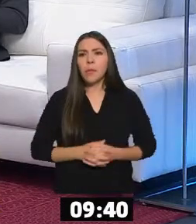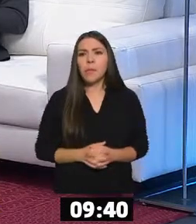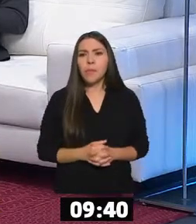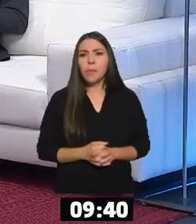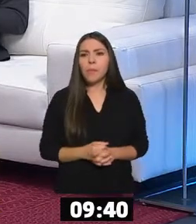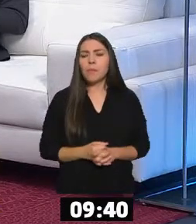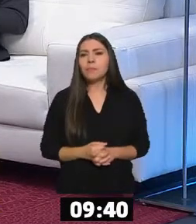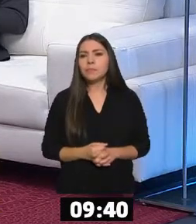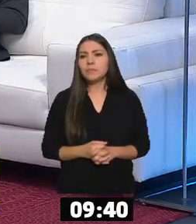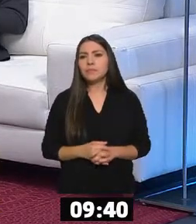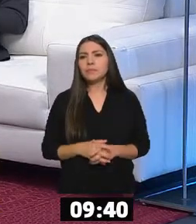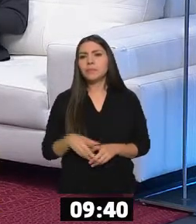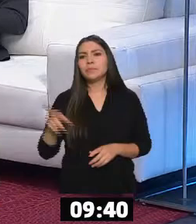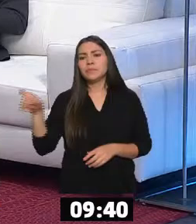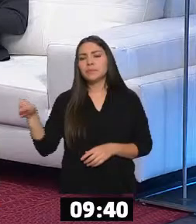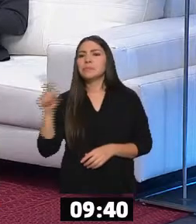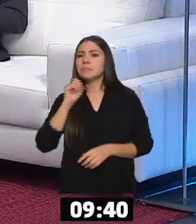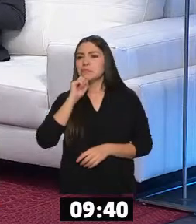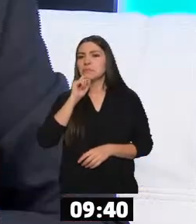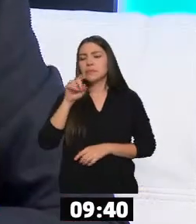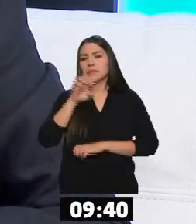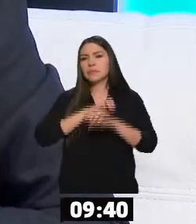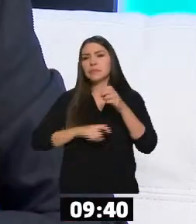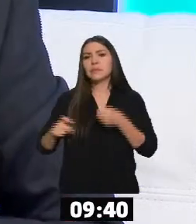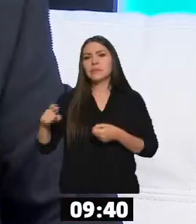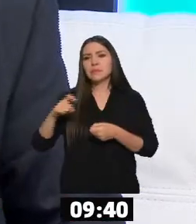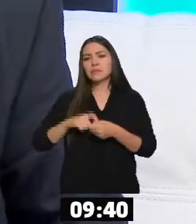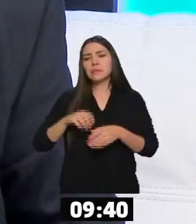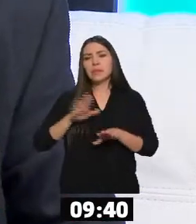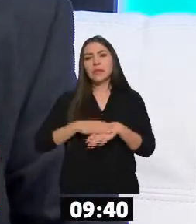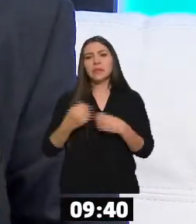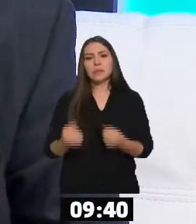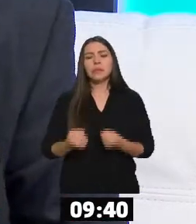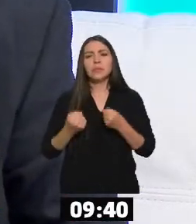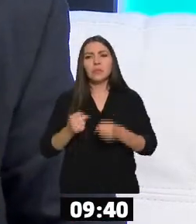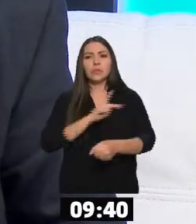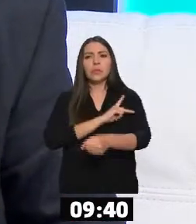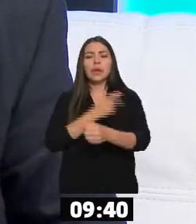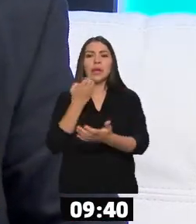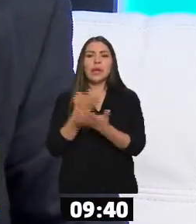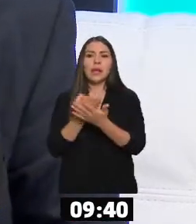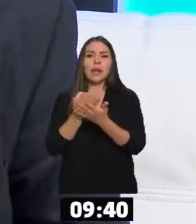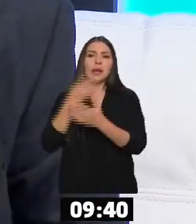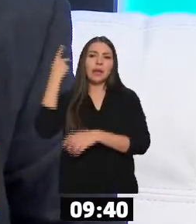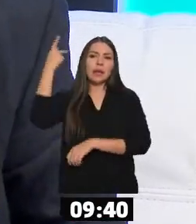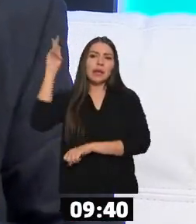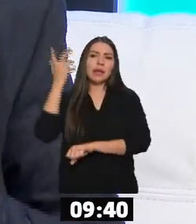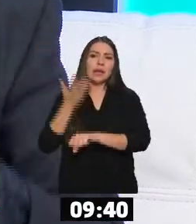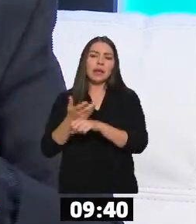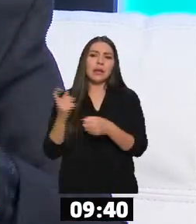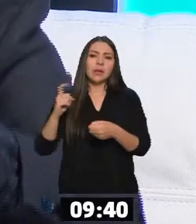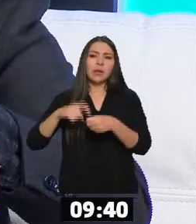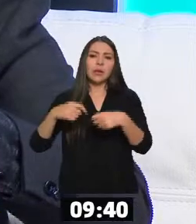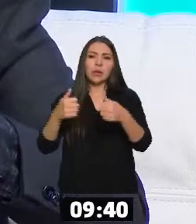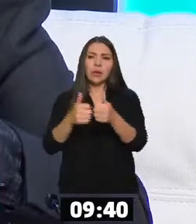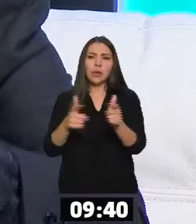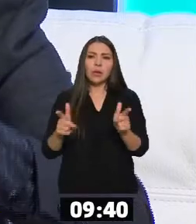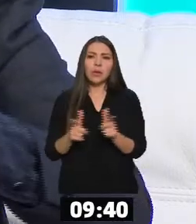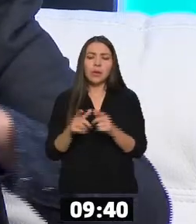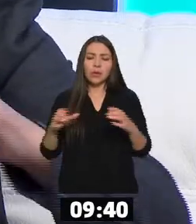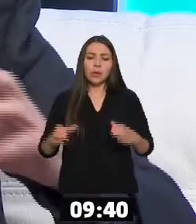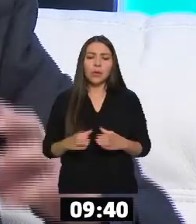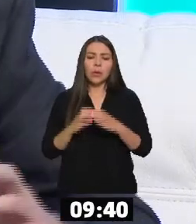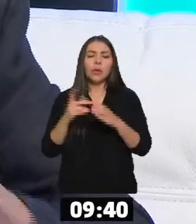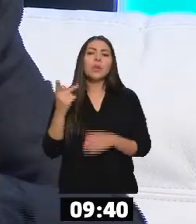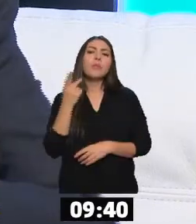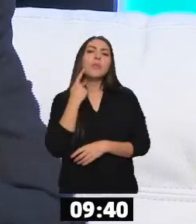grupo más poderoso en la economía, en la poderosa economía de Estados Unidos. ¿A qué grupo? Al grupo